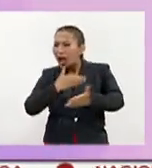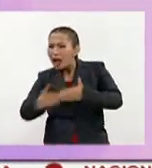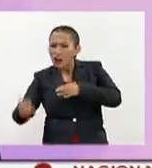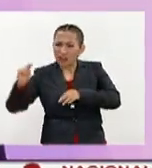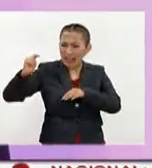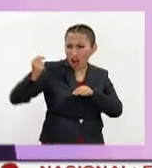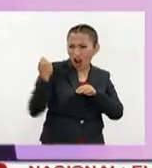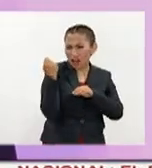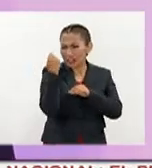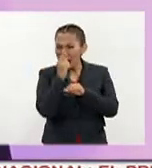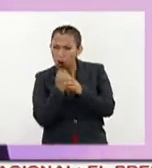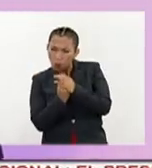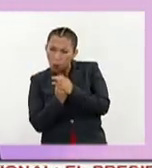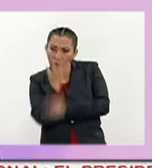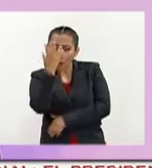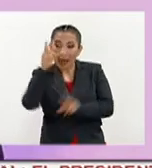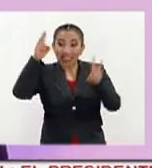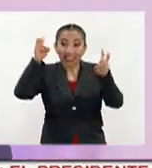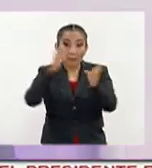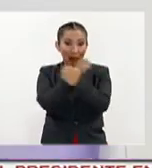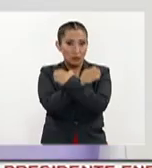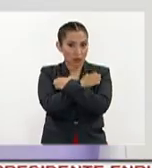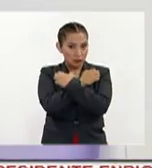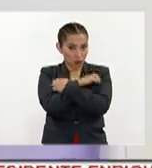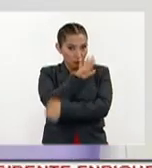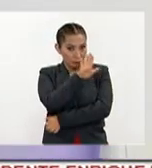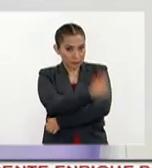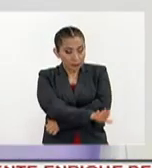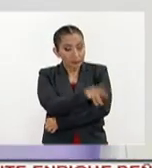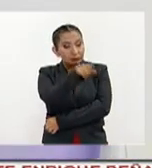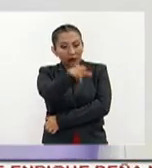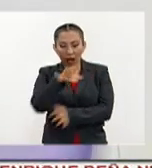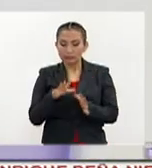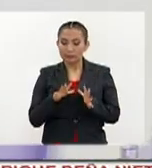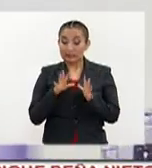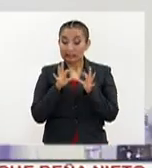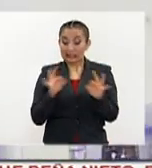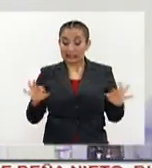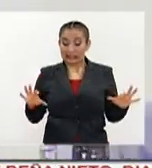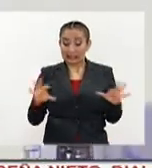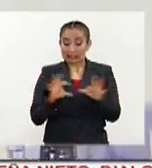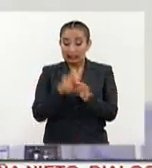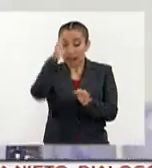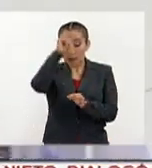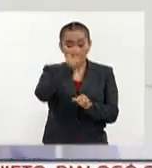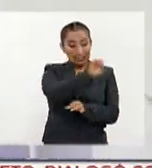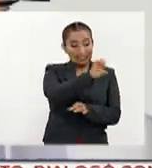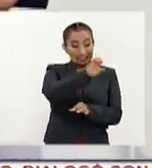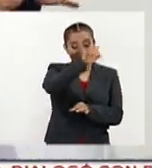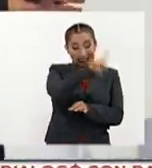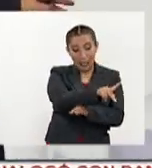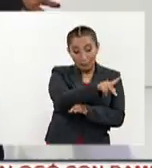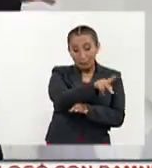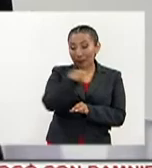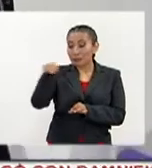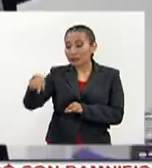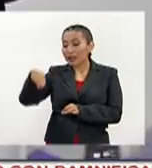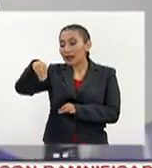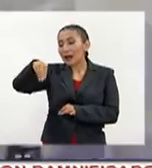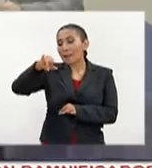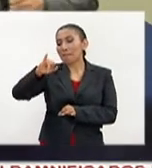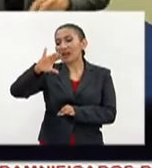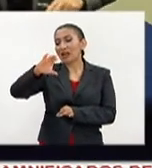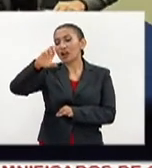la tecnología más innovadora en materia educativa, se consolidó un acuerdo entre la Secretaría de Educación Pública y